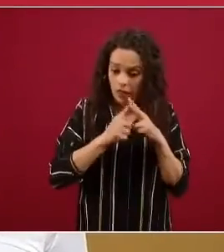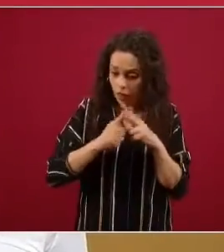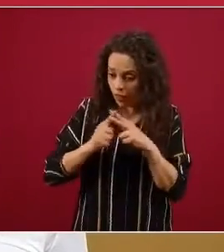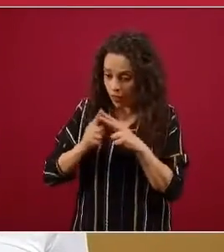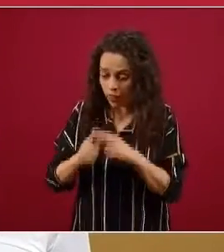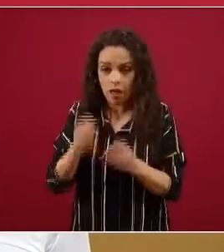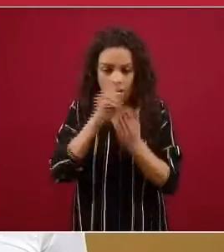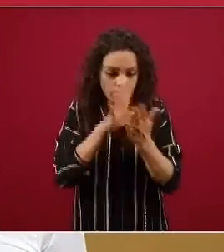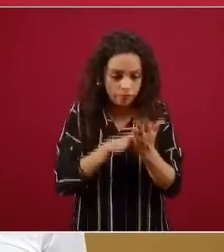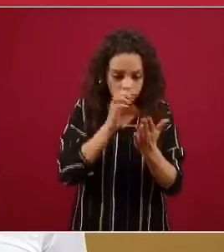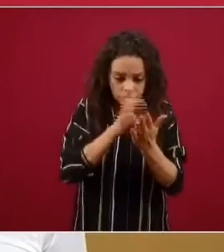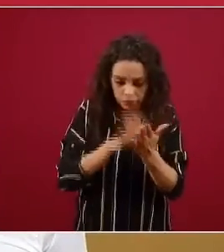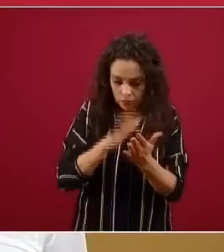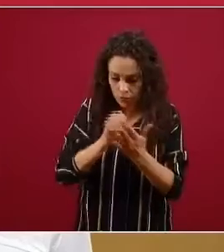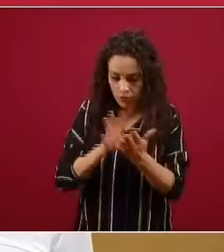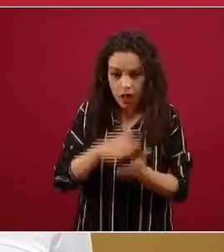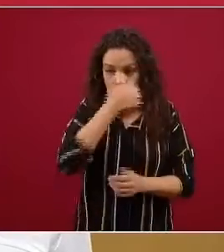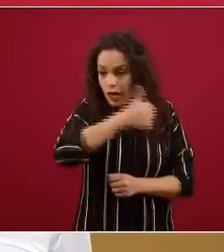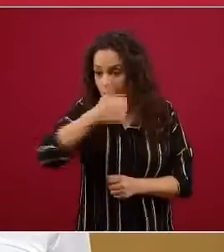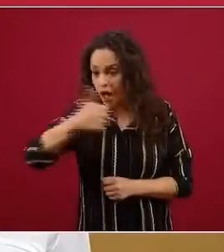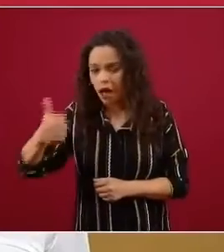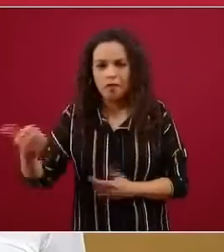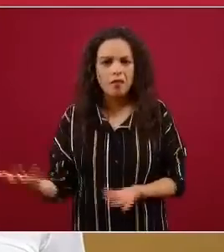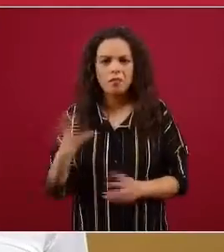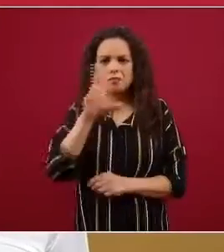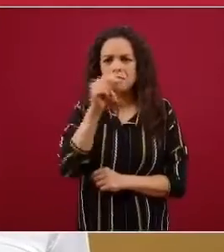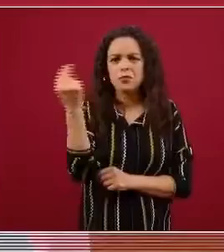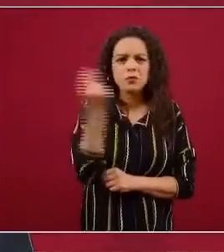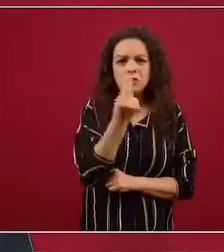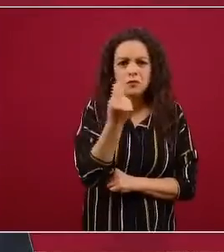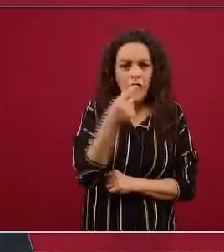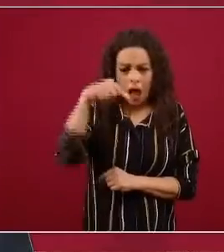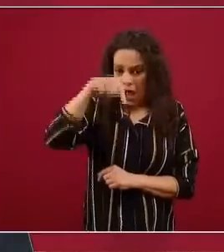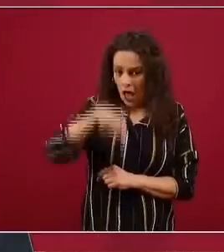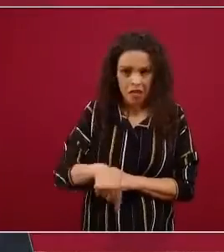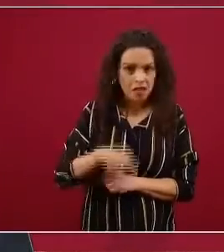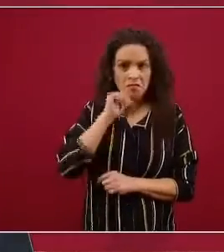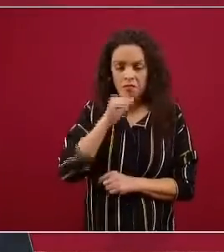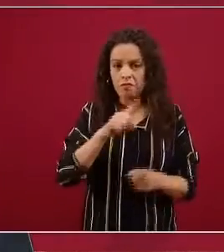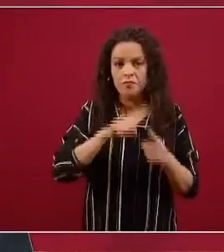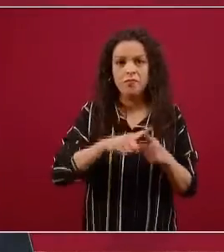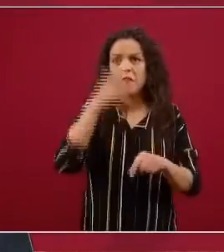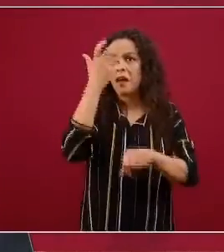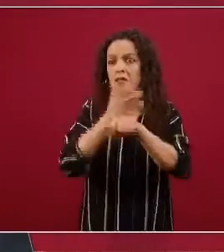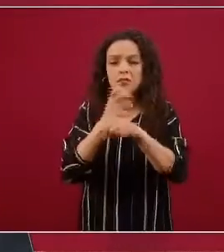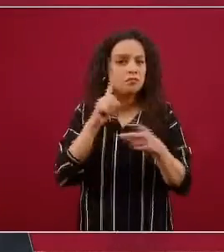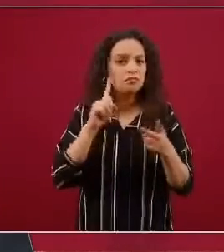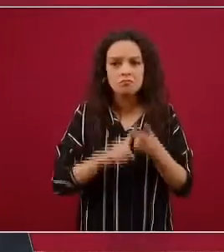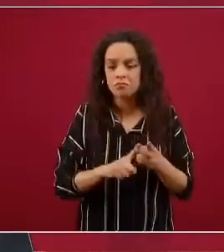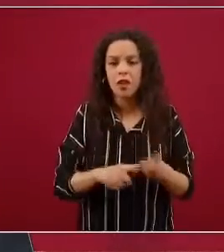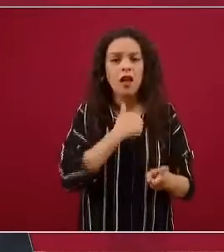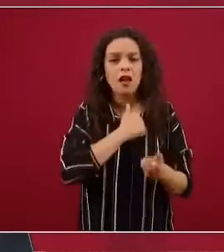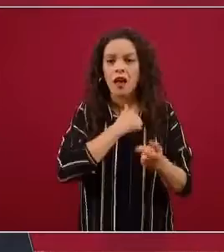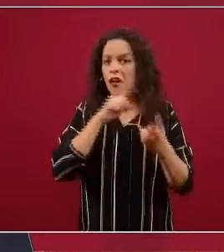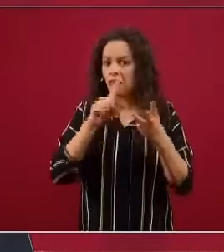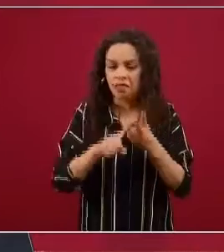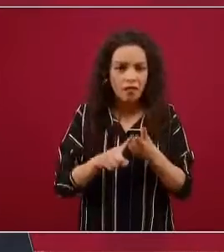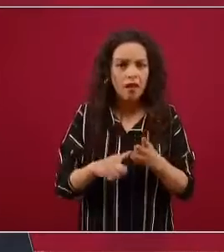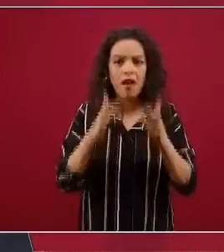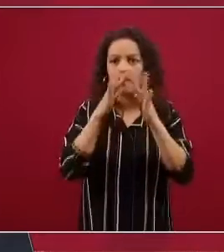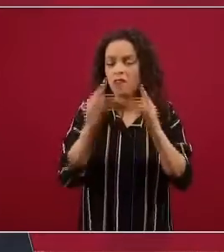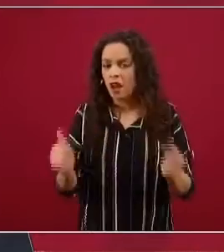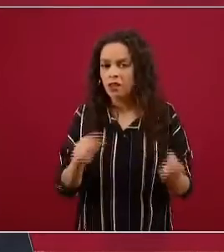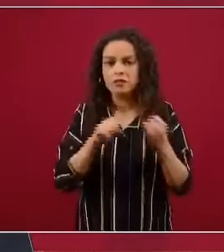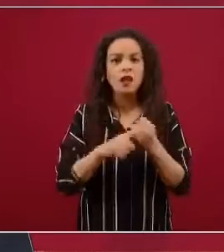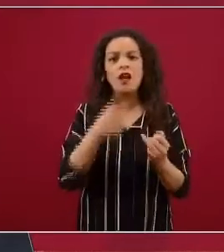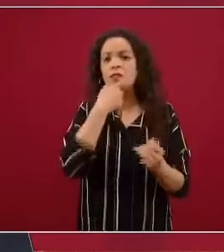eventos. No es propósito, ni aquí, ni en Estados Unidos, ni en Canadá, ni en Francia, ni en Inglaterra, ni